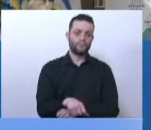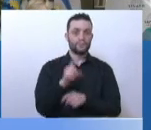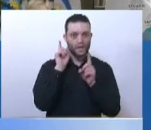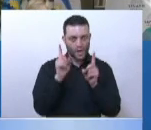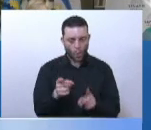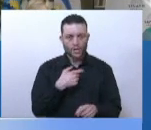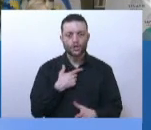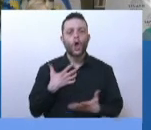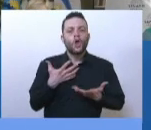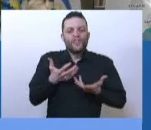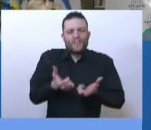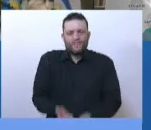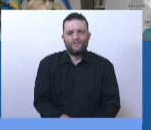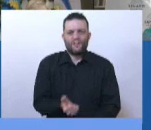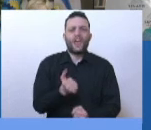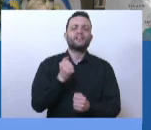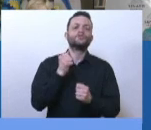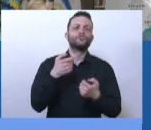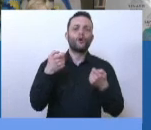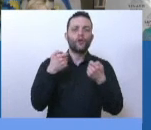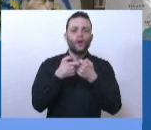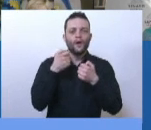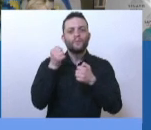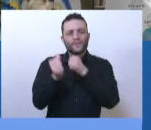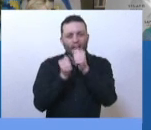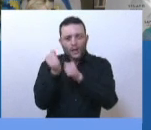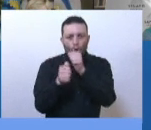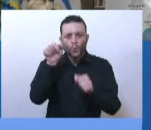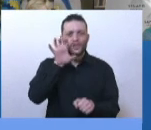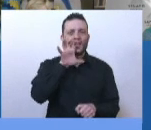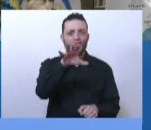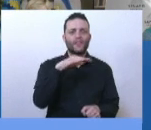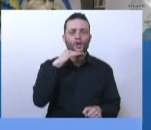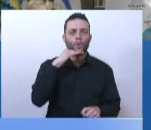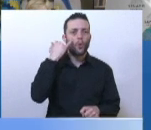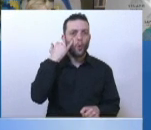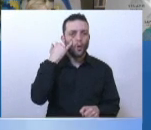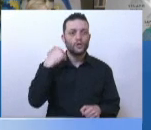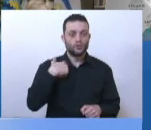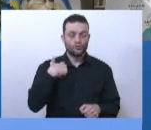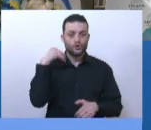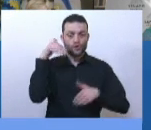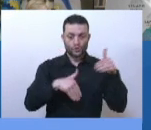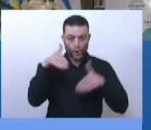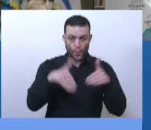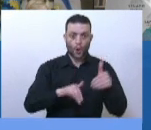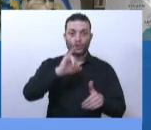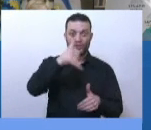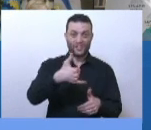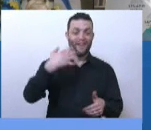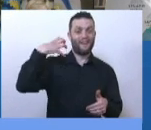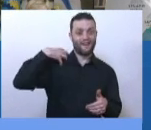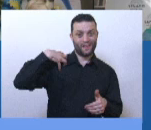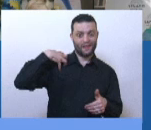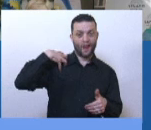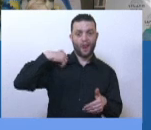de mi provincia, adelanto que voy a votar a favor de la presente iniciativa en general, y